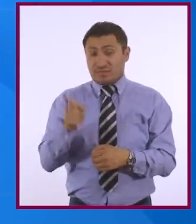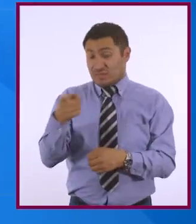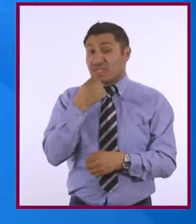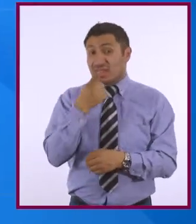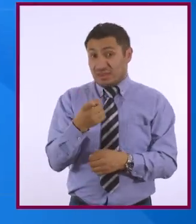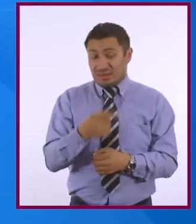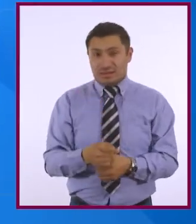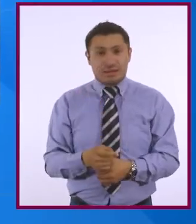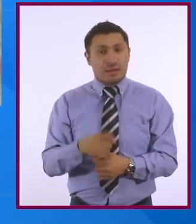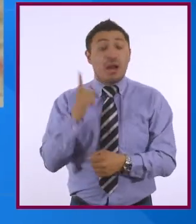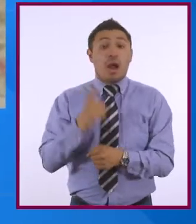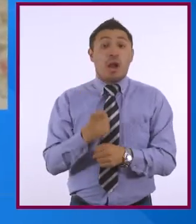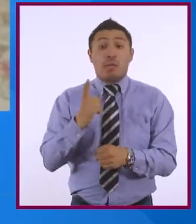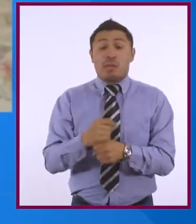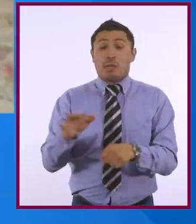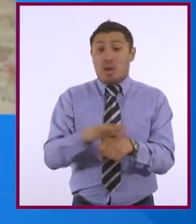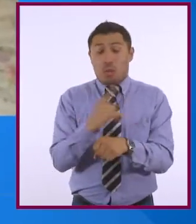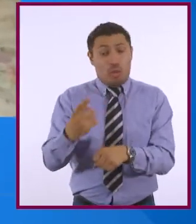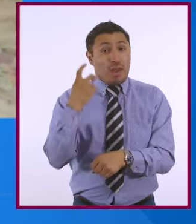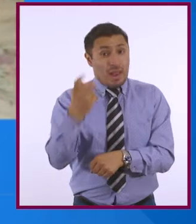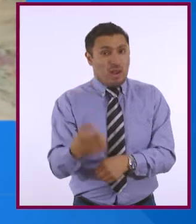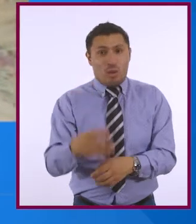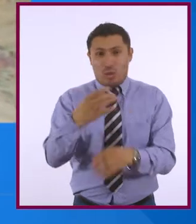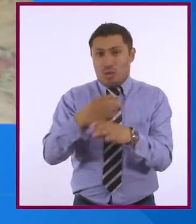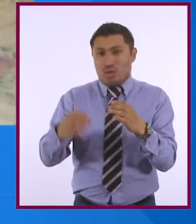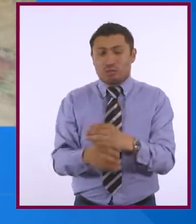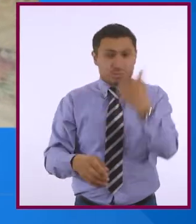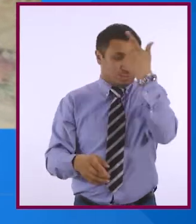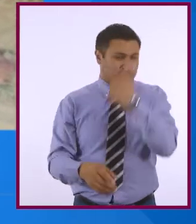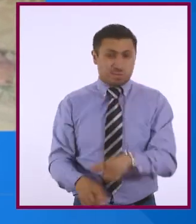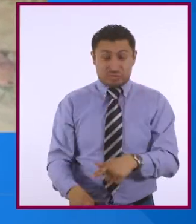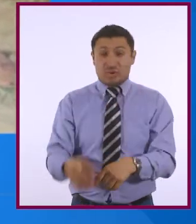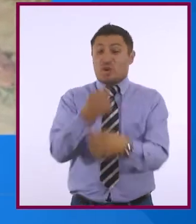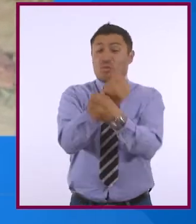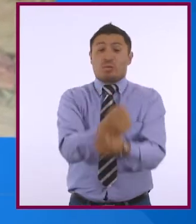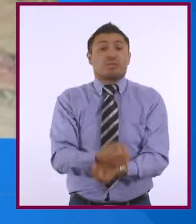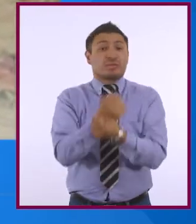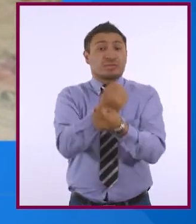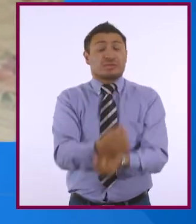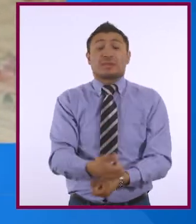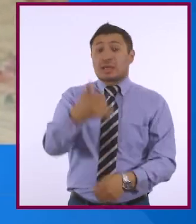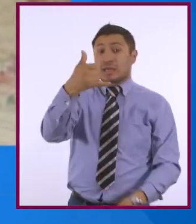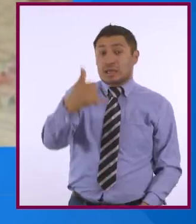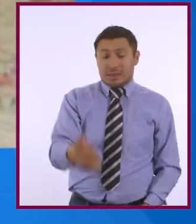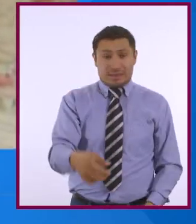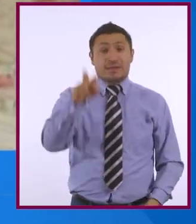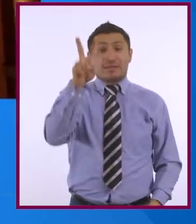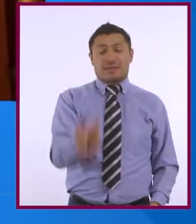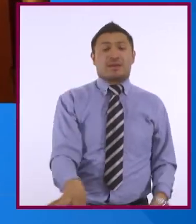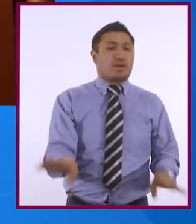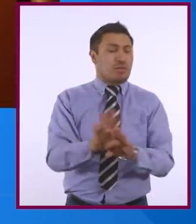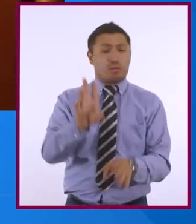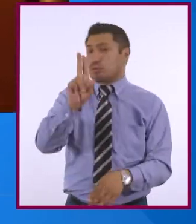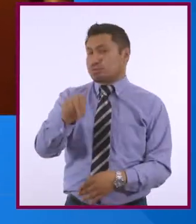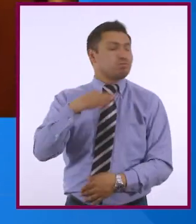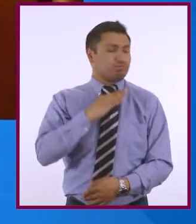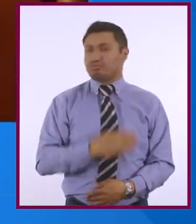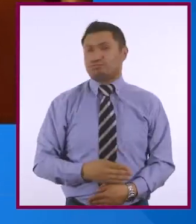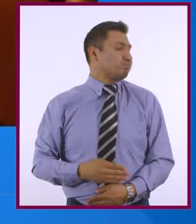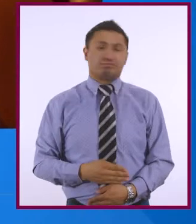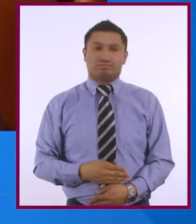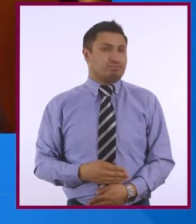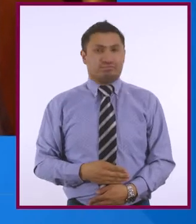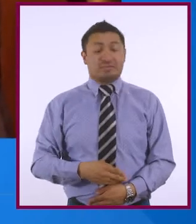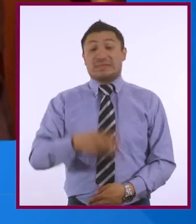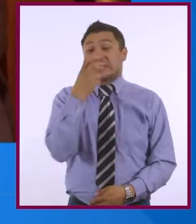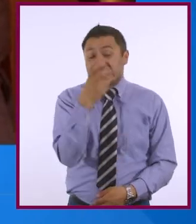afirmaba. Primeramente, porque es cosa fea y propia de esclavos y ciertamente un acto de injusticia, lo que